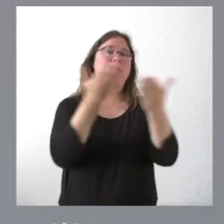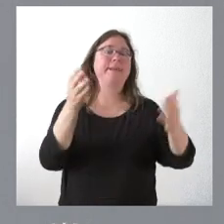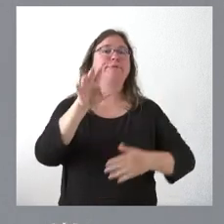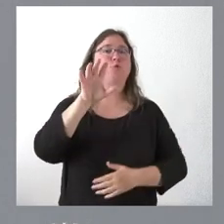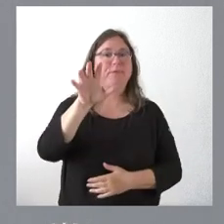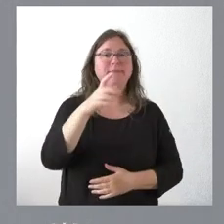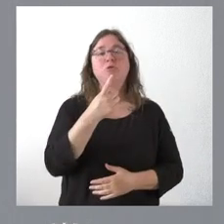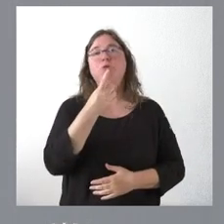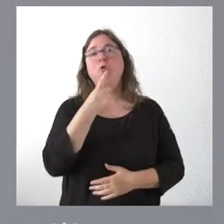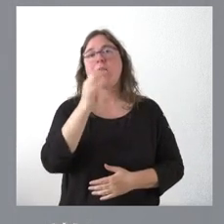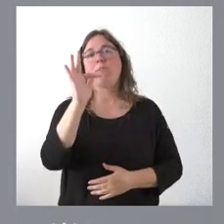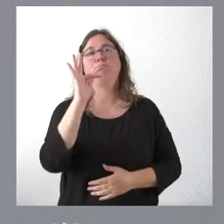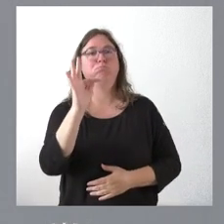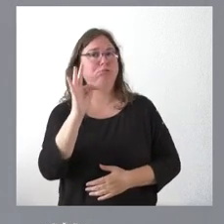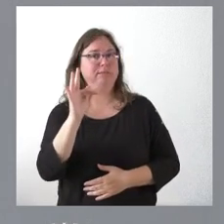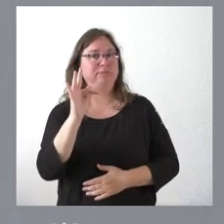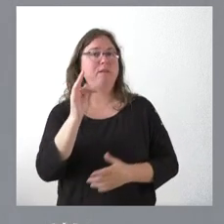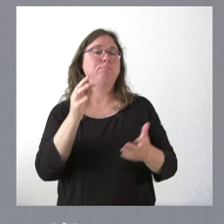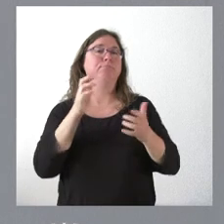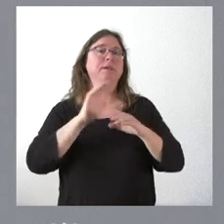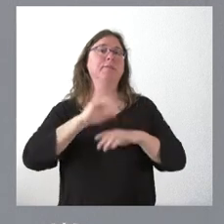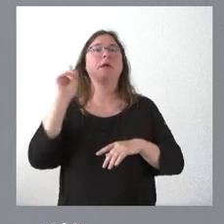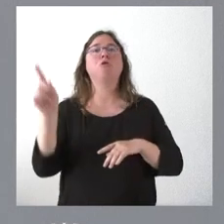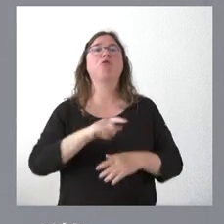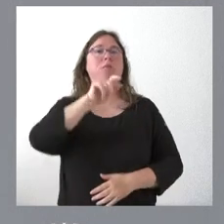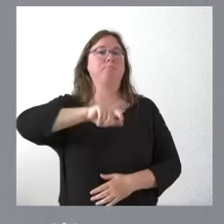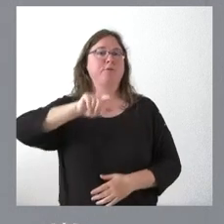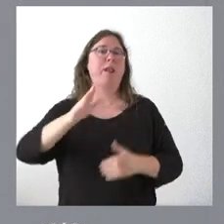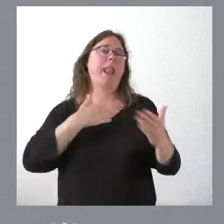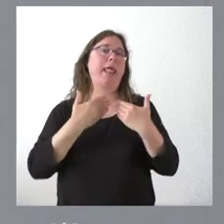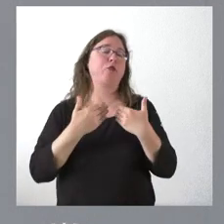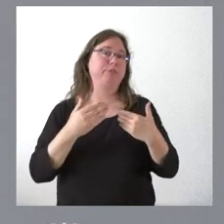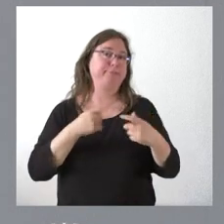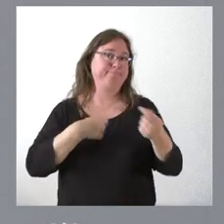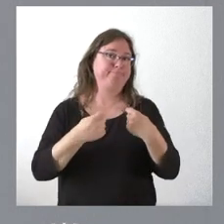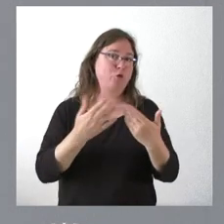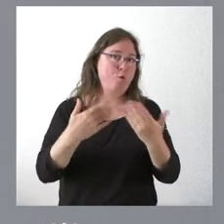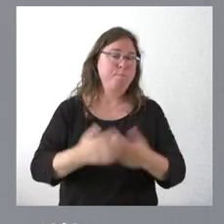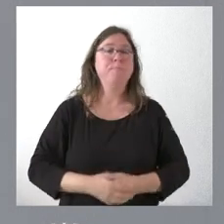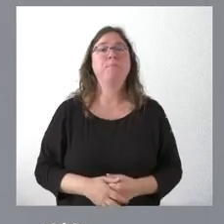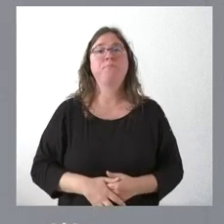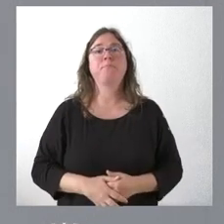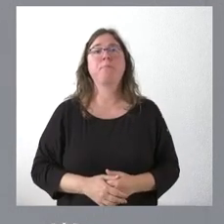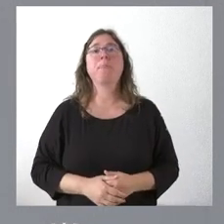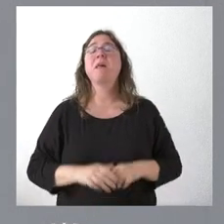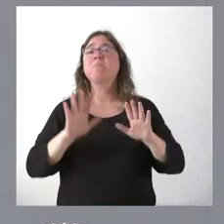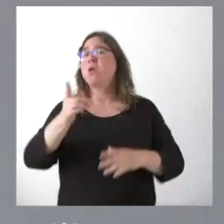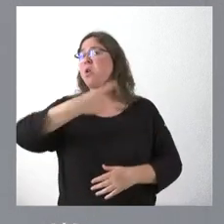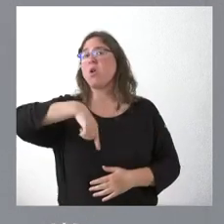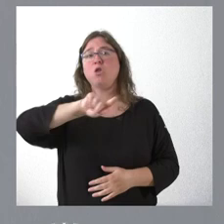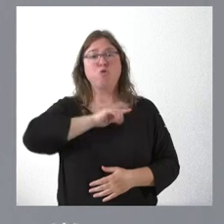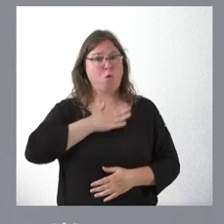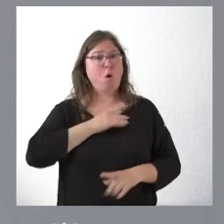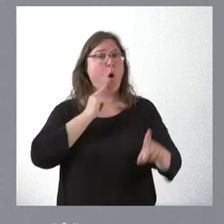fueran positivas y esto beneficiara a todos los ciudadanos y a todas las relaciones comerciales. Pero nosotros no somos la